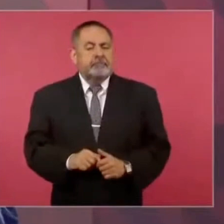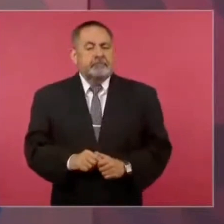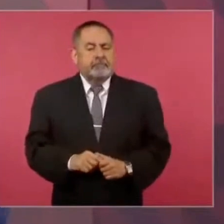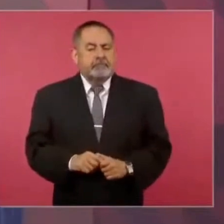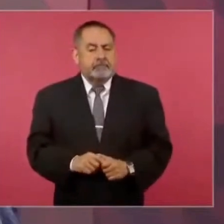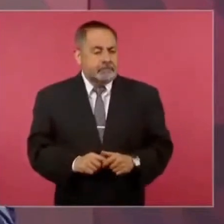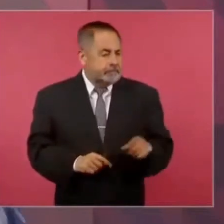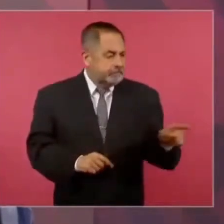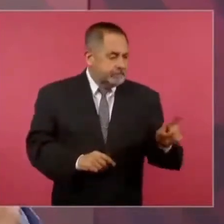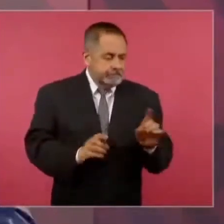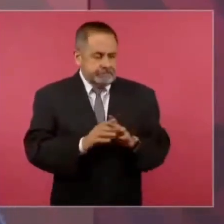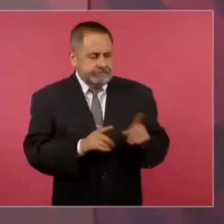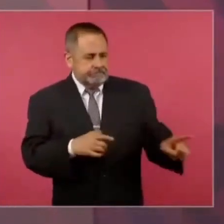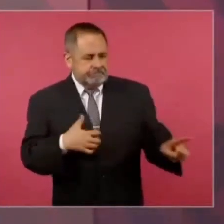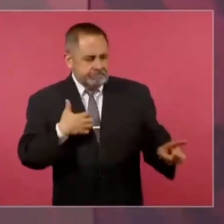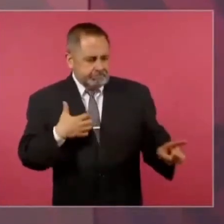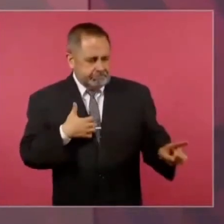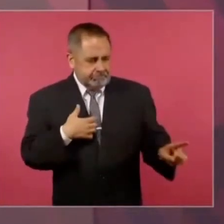las circunstancias,